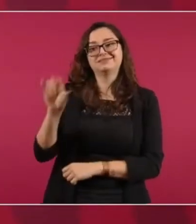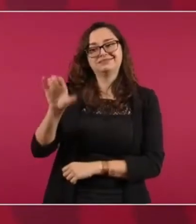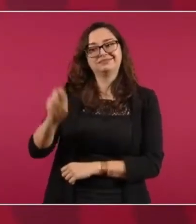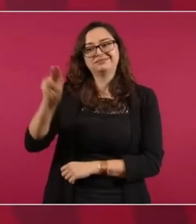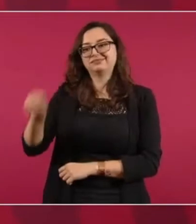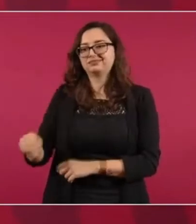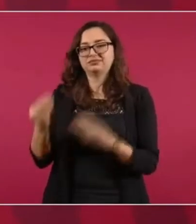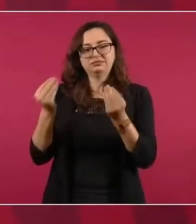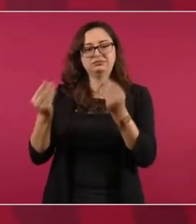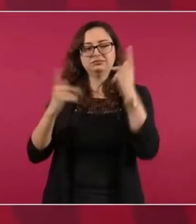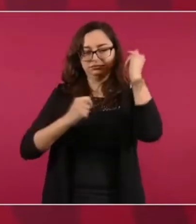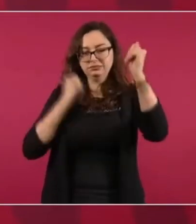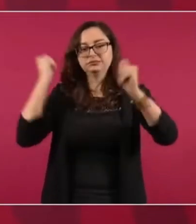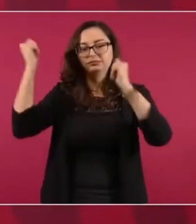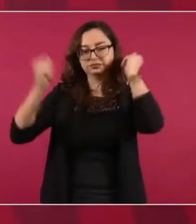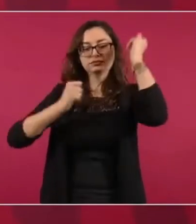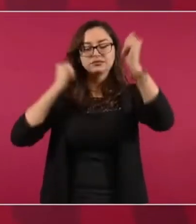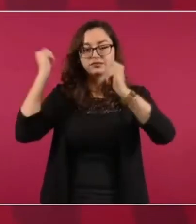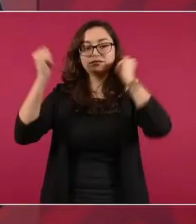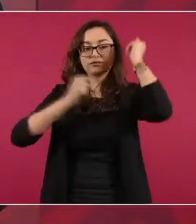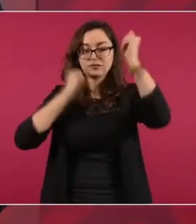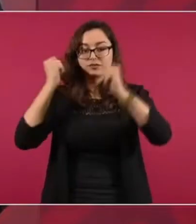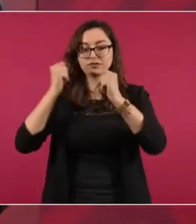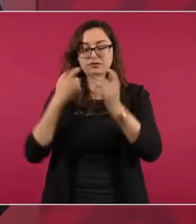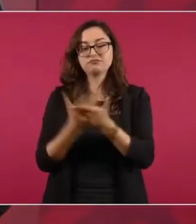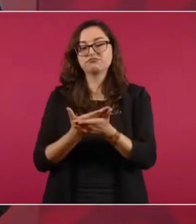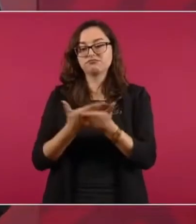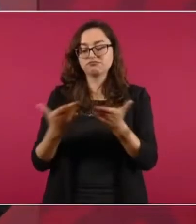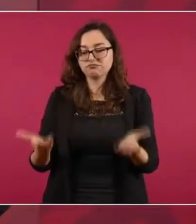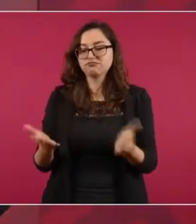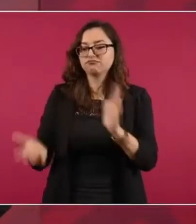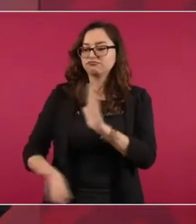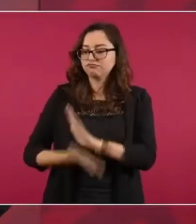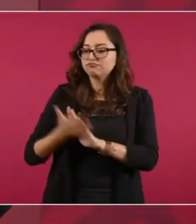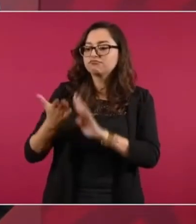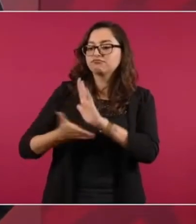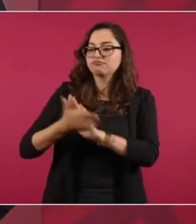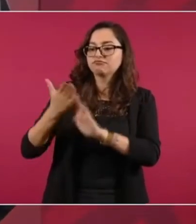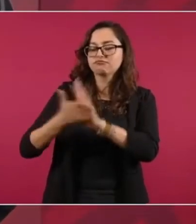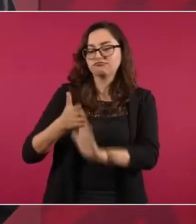importante, y ahora va a estar el de Tulum,